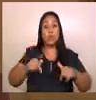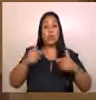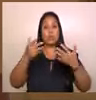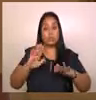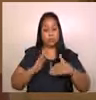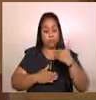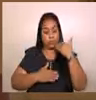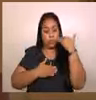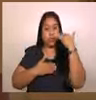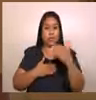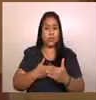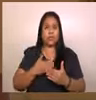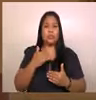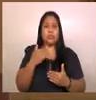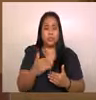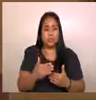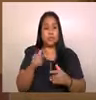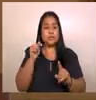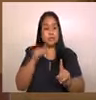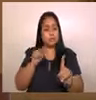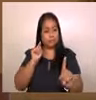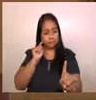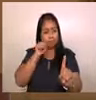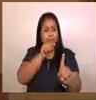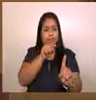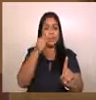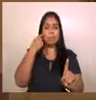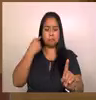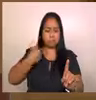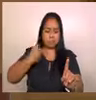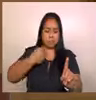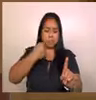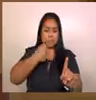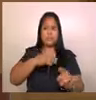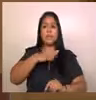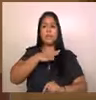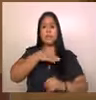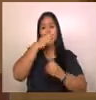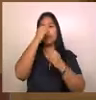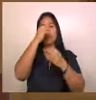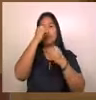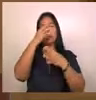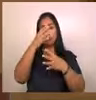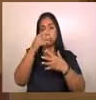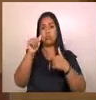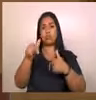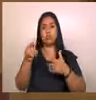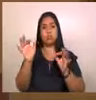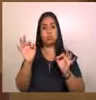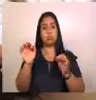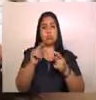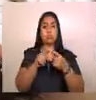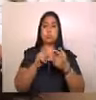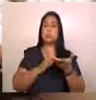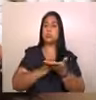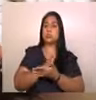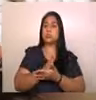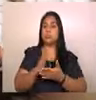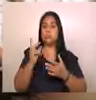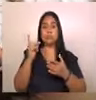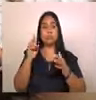paso pequeño en esta dirección, contando con materiales informativos sobre los derechos de